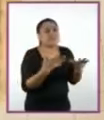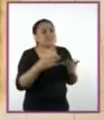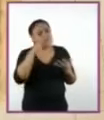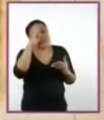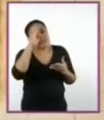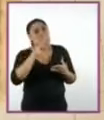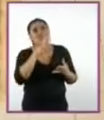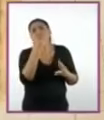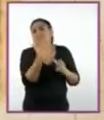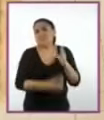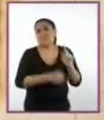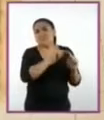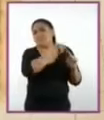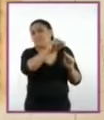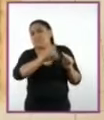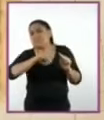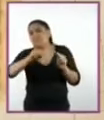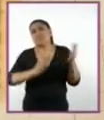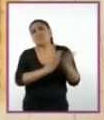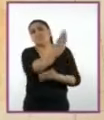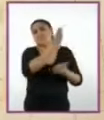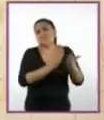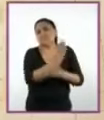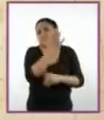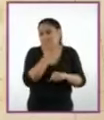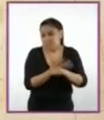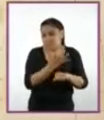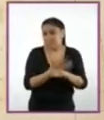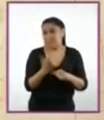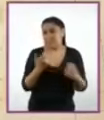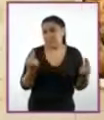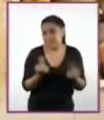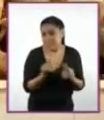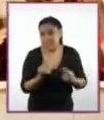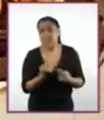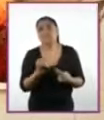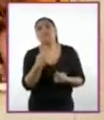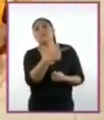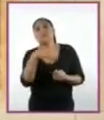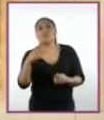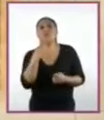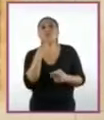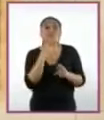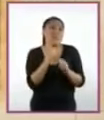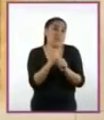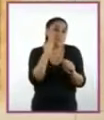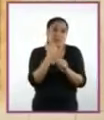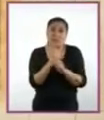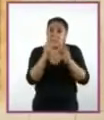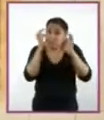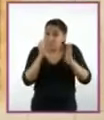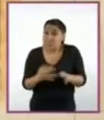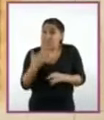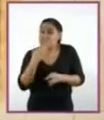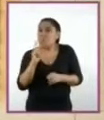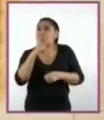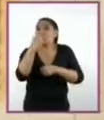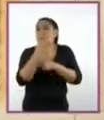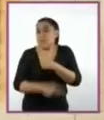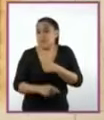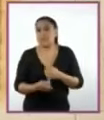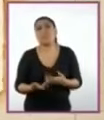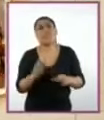mejores oportunidades económicas a Estados Unidos y han debido hacerlo en transportes que no están acondicionados para